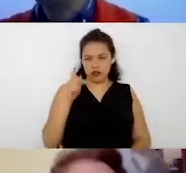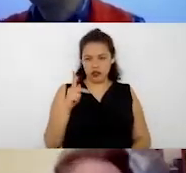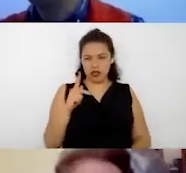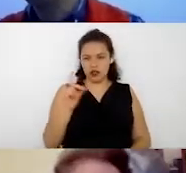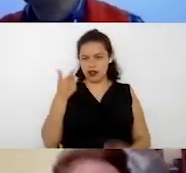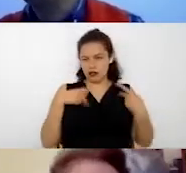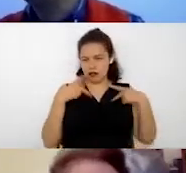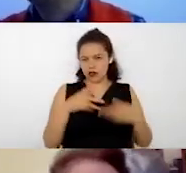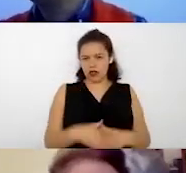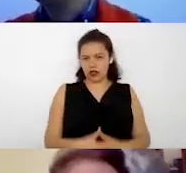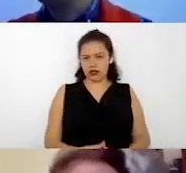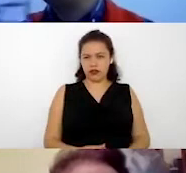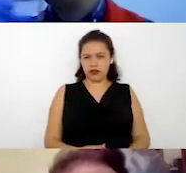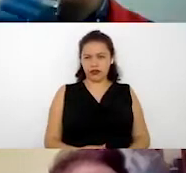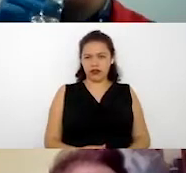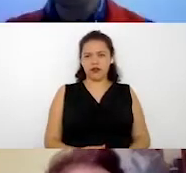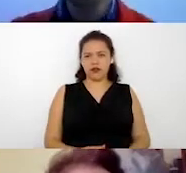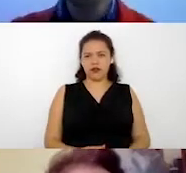más?